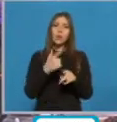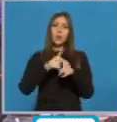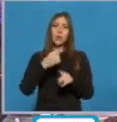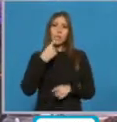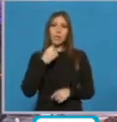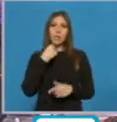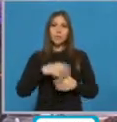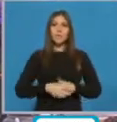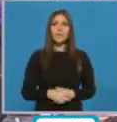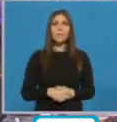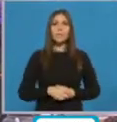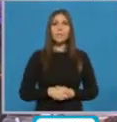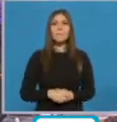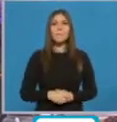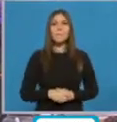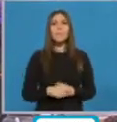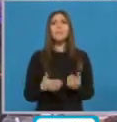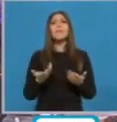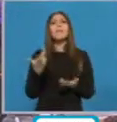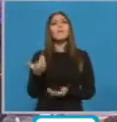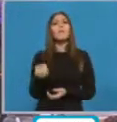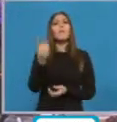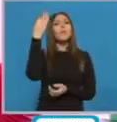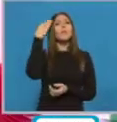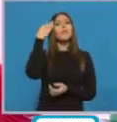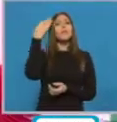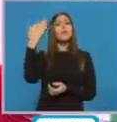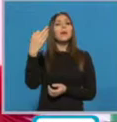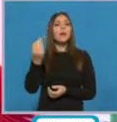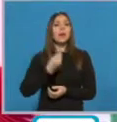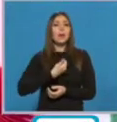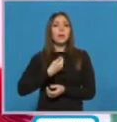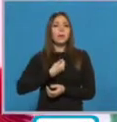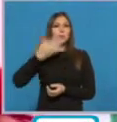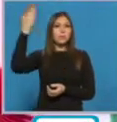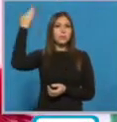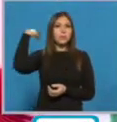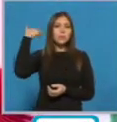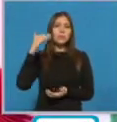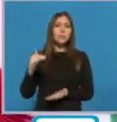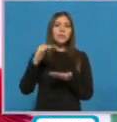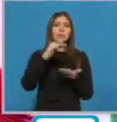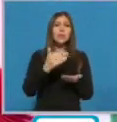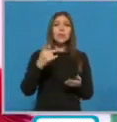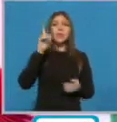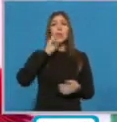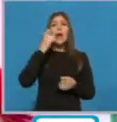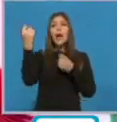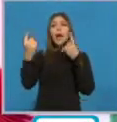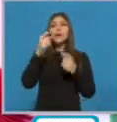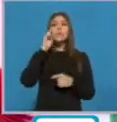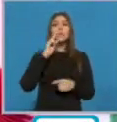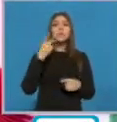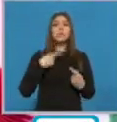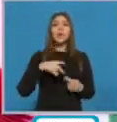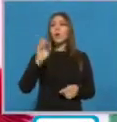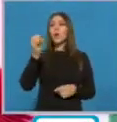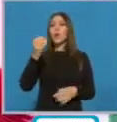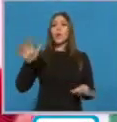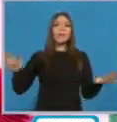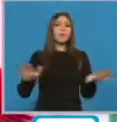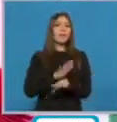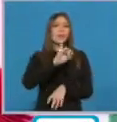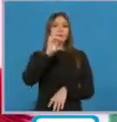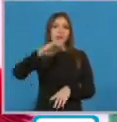Pero una pelirroja. quiero que me platiques también cuánto tiempo dura un tinte como estos para que aquellas mujeres que no se han cambiado el